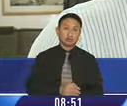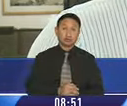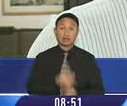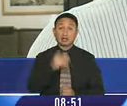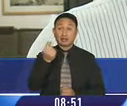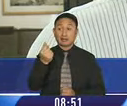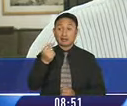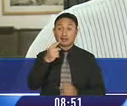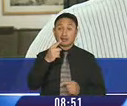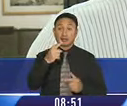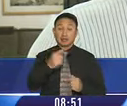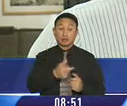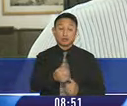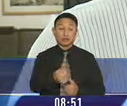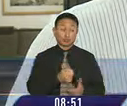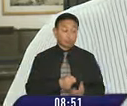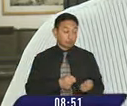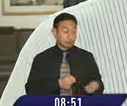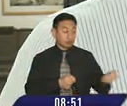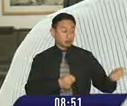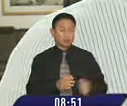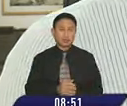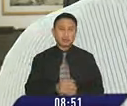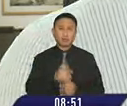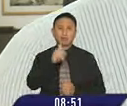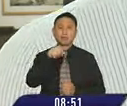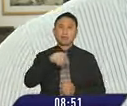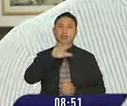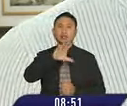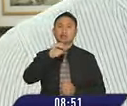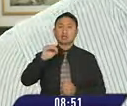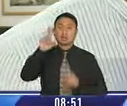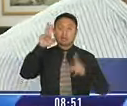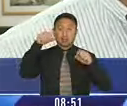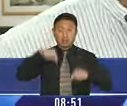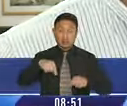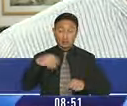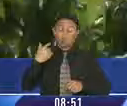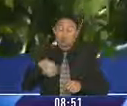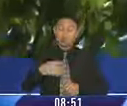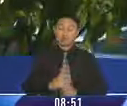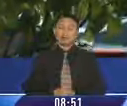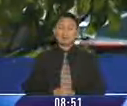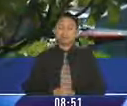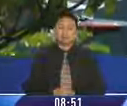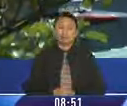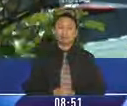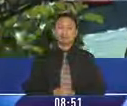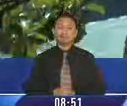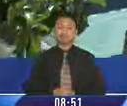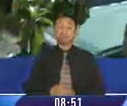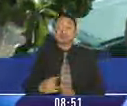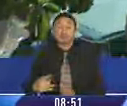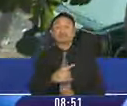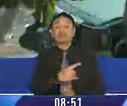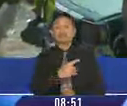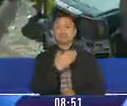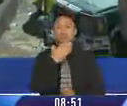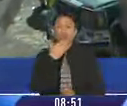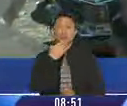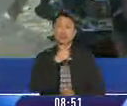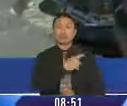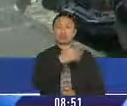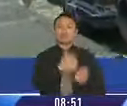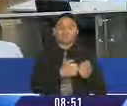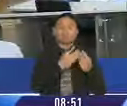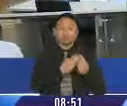ganancias seguramente. Hay 1.500 temas terribles al respecto. Como una alternativa para resolver los problemas